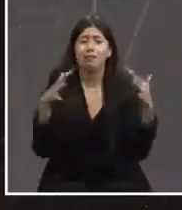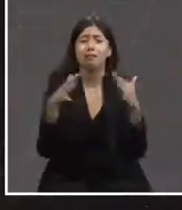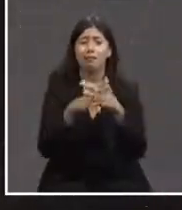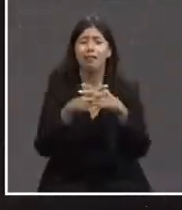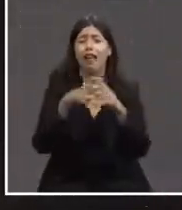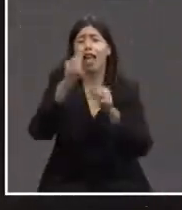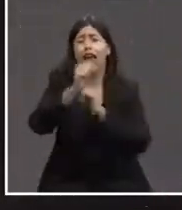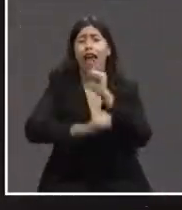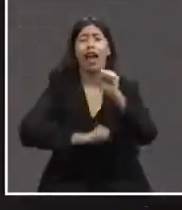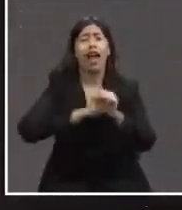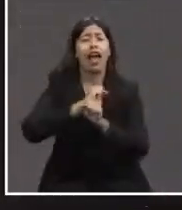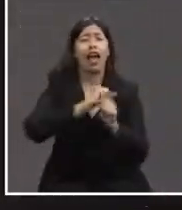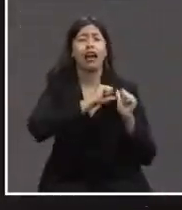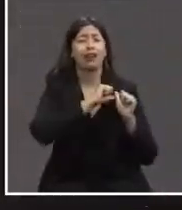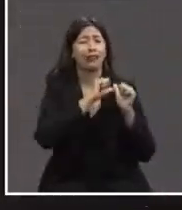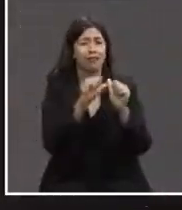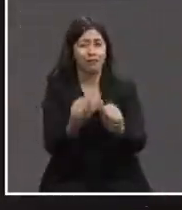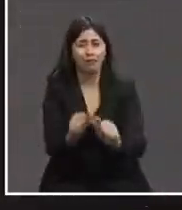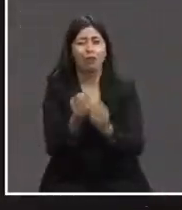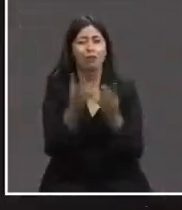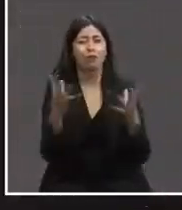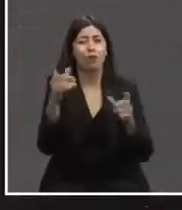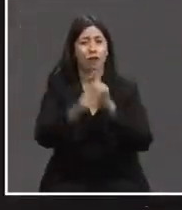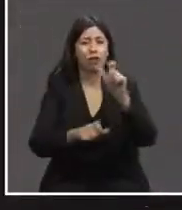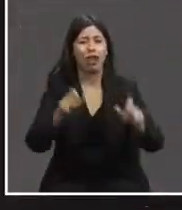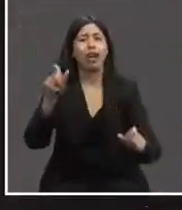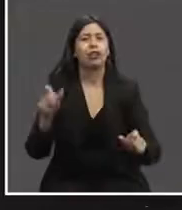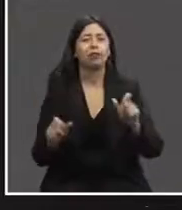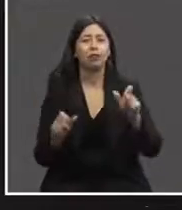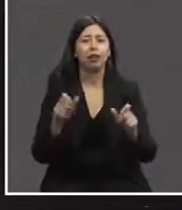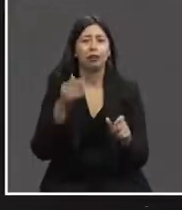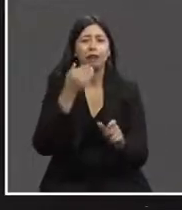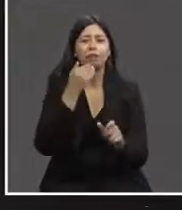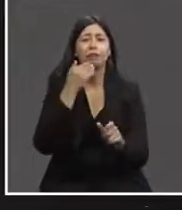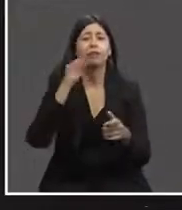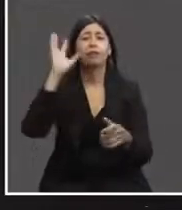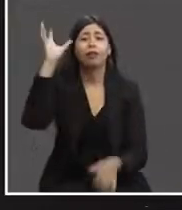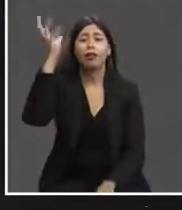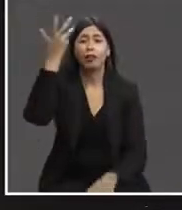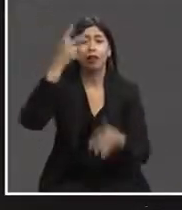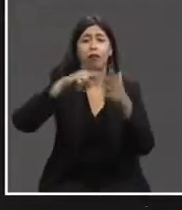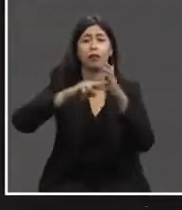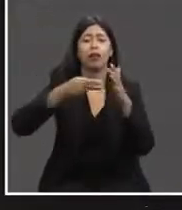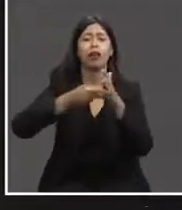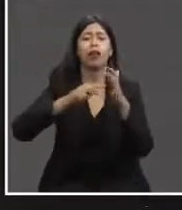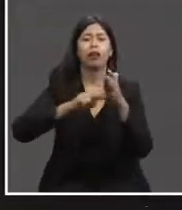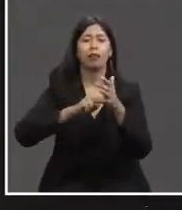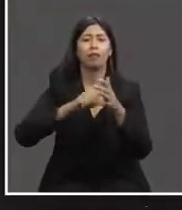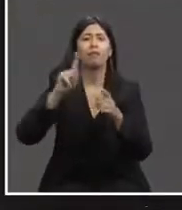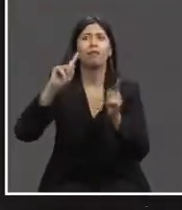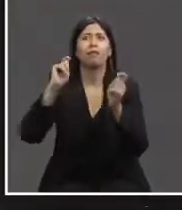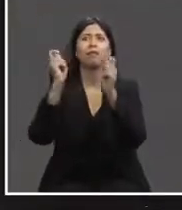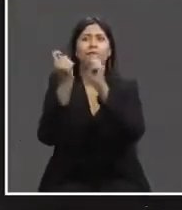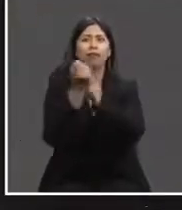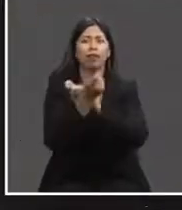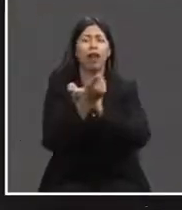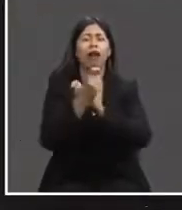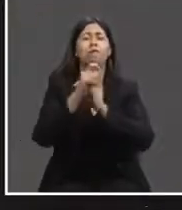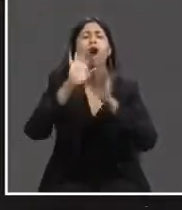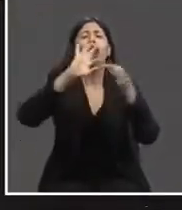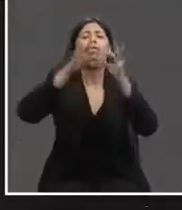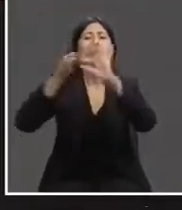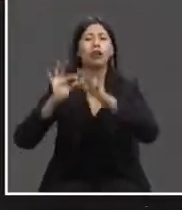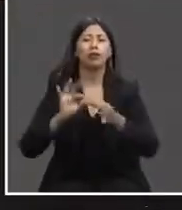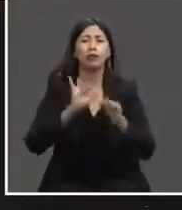a través de millones de años y a través de muchas personas. La crisis climática que está provocando cambios en el ecosistema de forma permanente y que